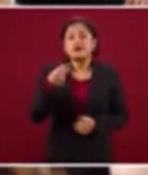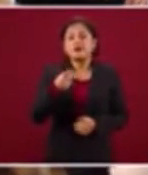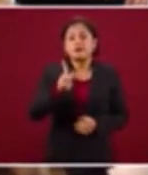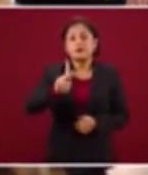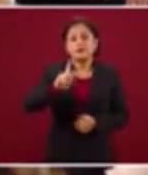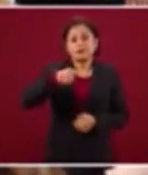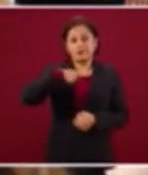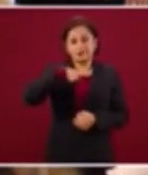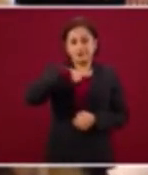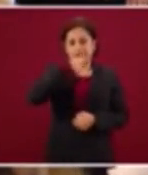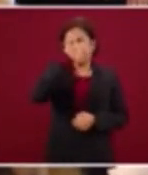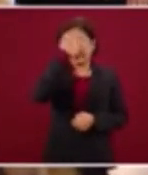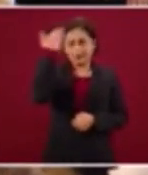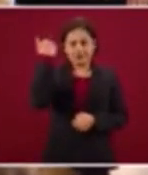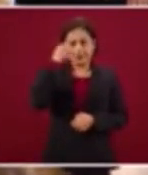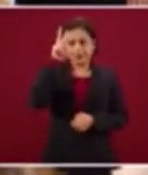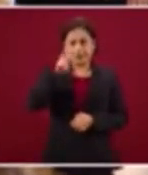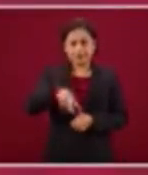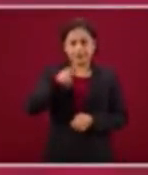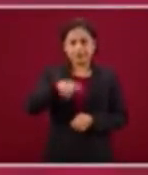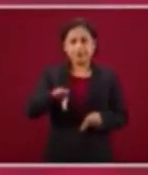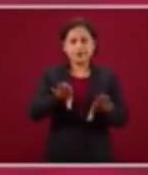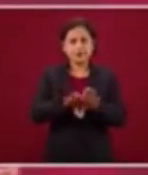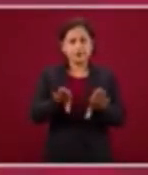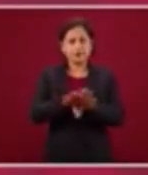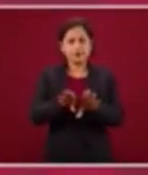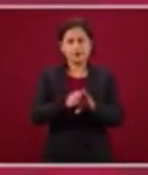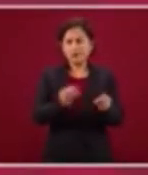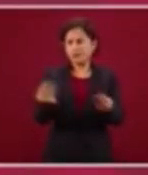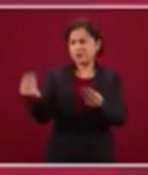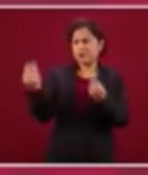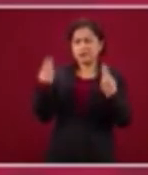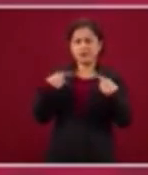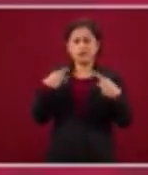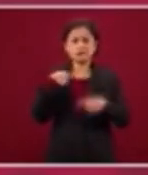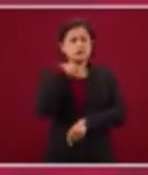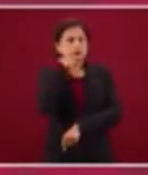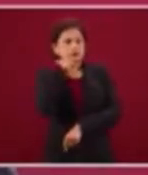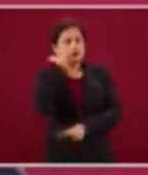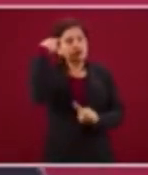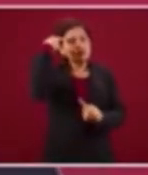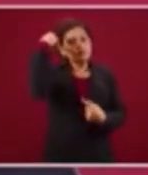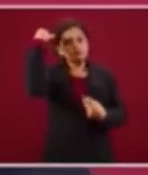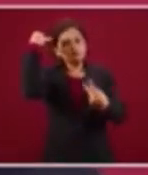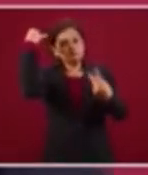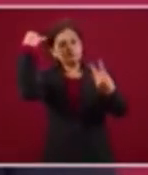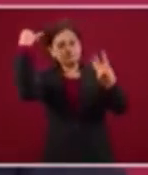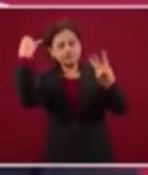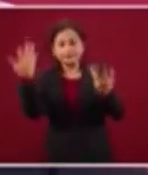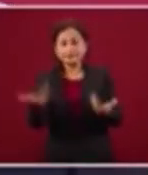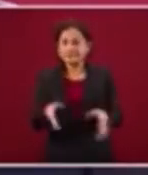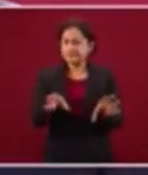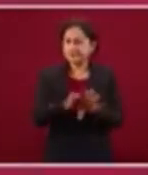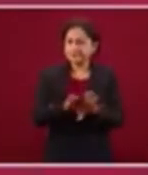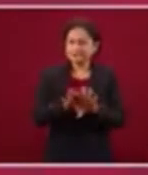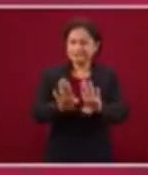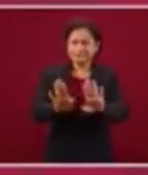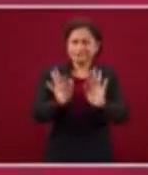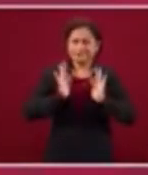salió tanta preocupación por eso. Es sencillo, así las